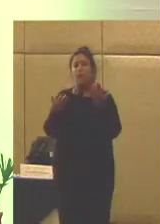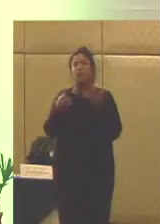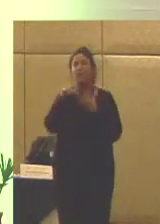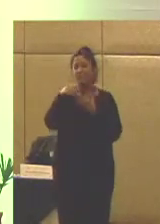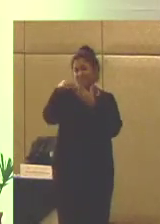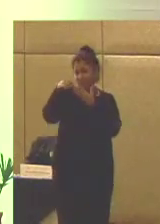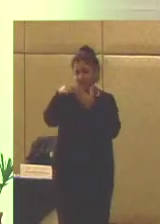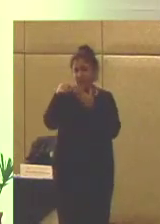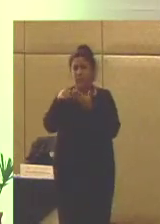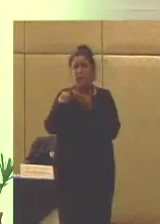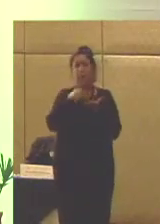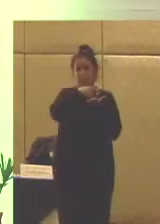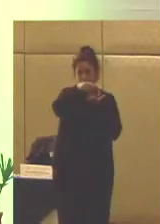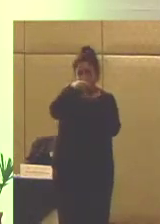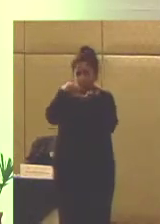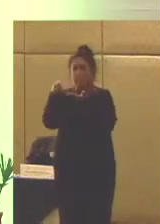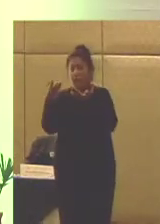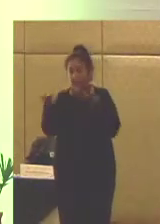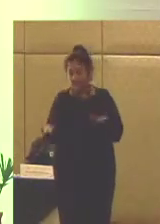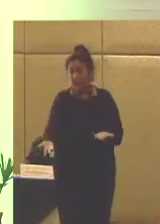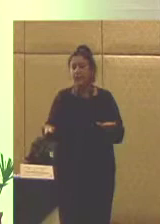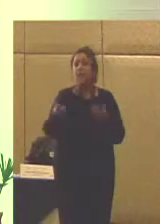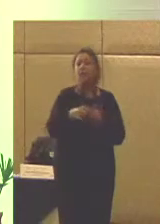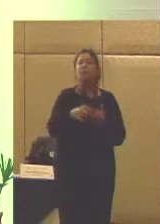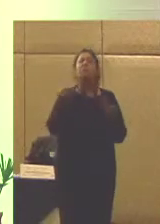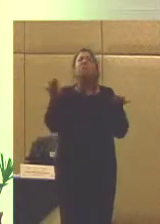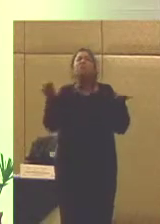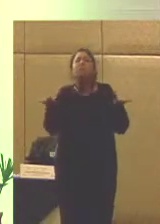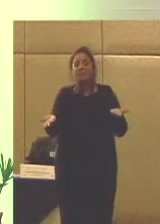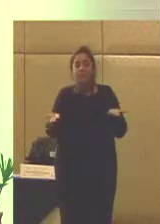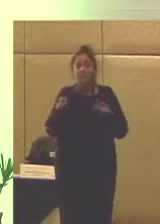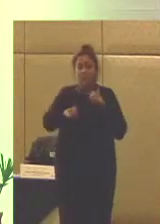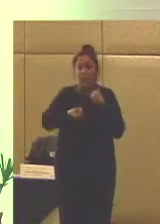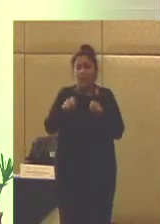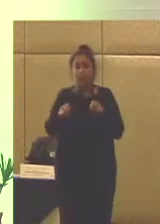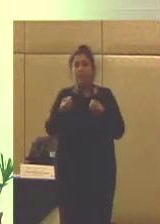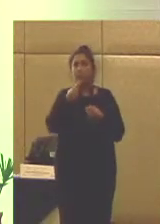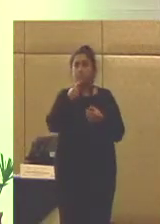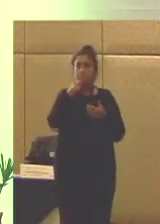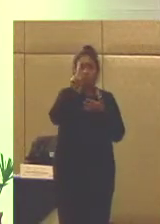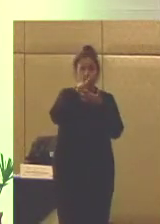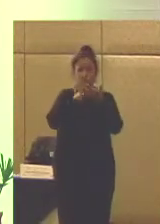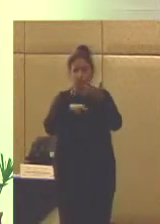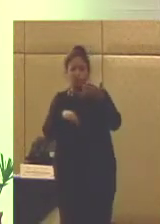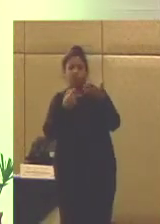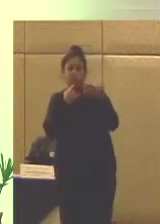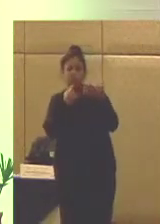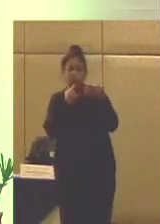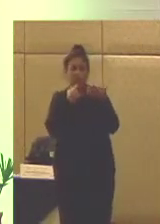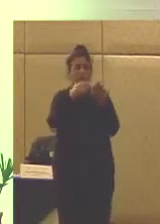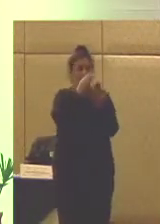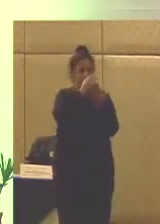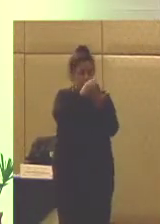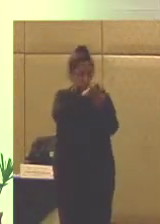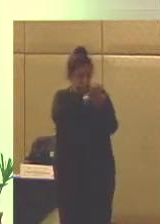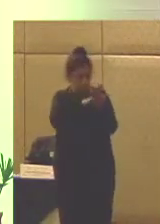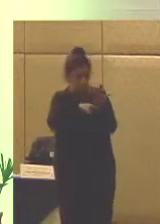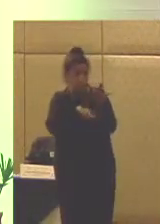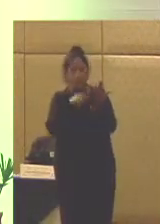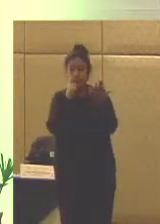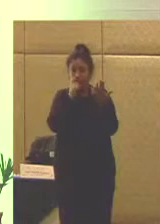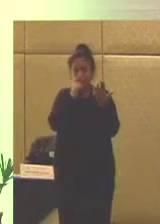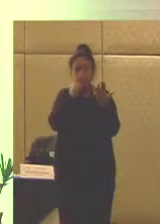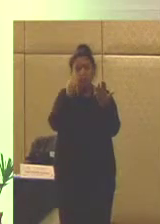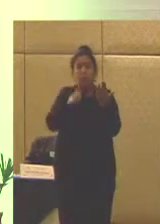para optimizar los recursos de este fondo a través del diseño de diversos instrumentos financieros para potenciar